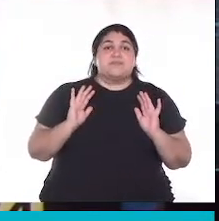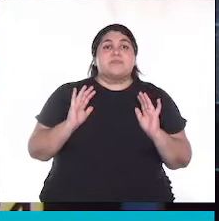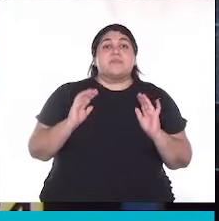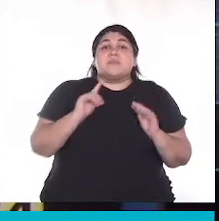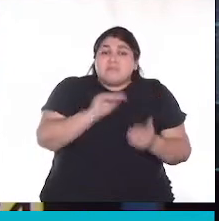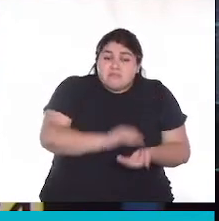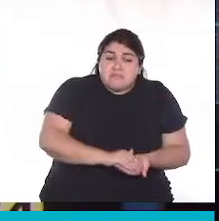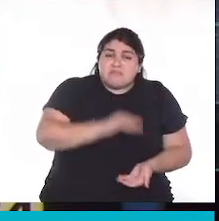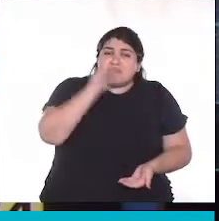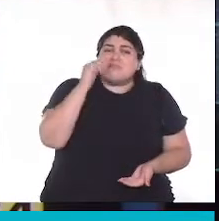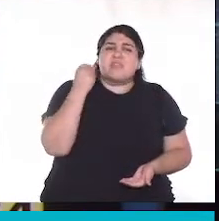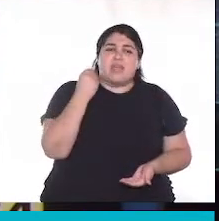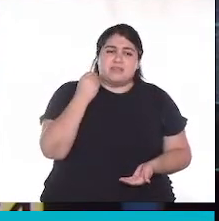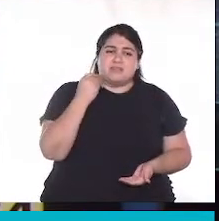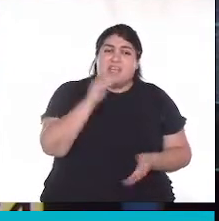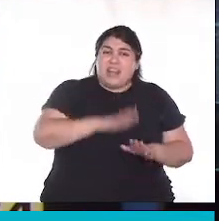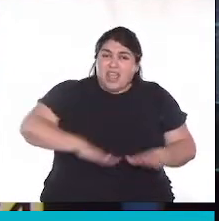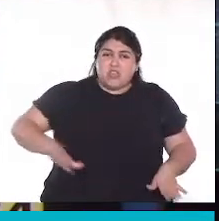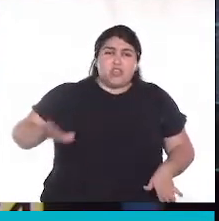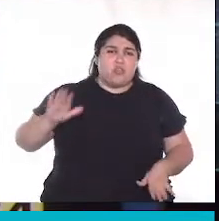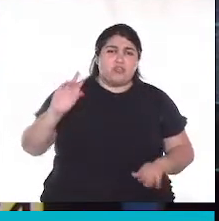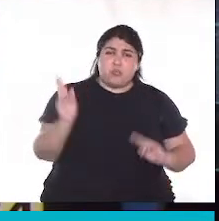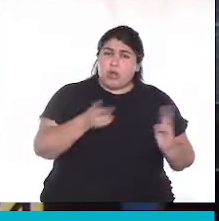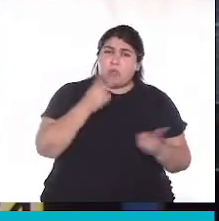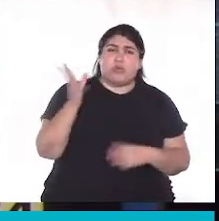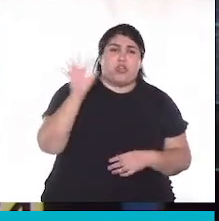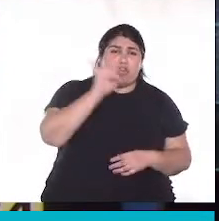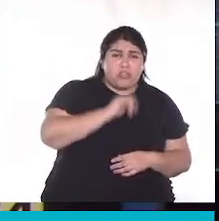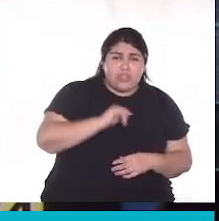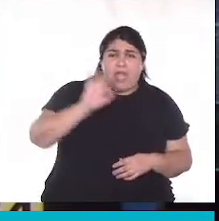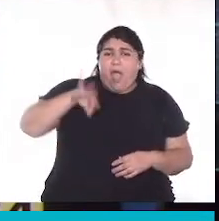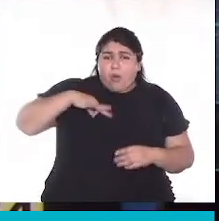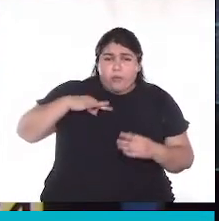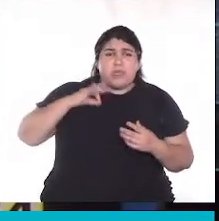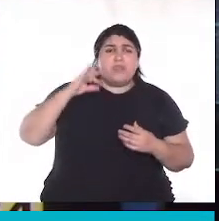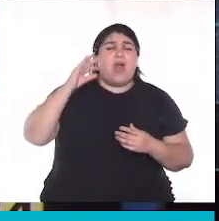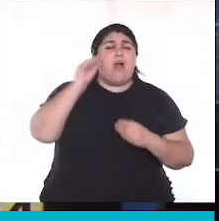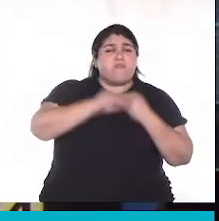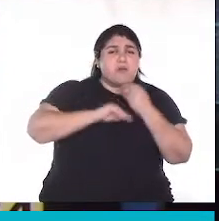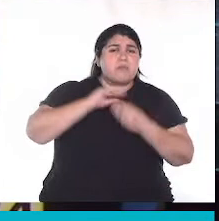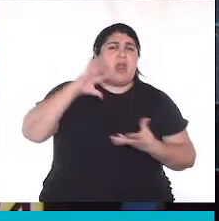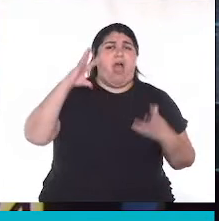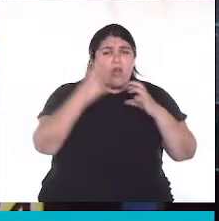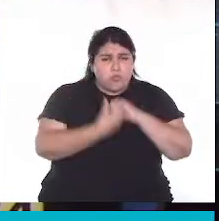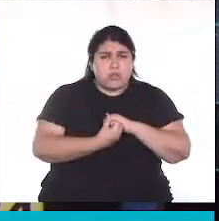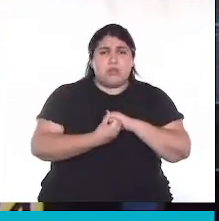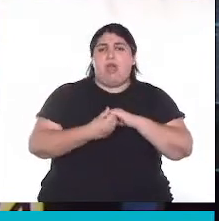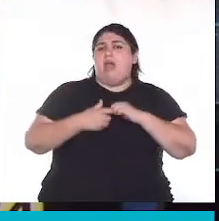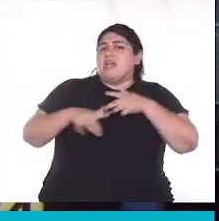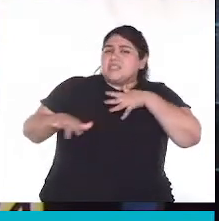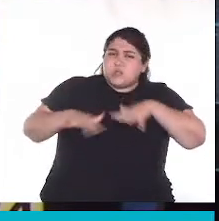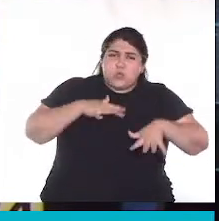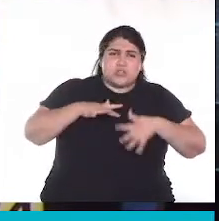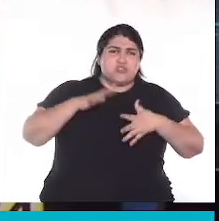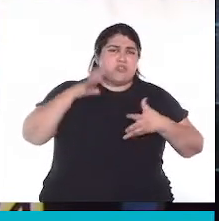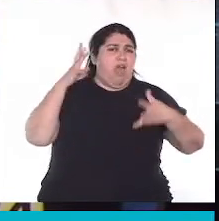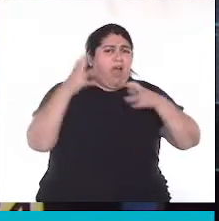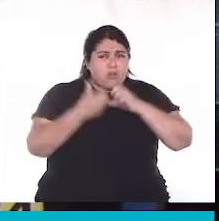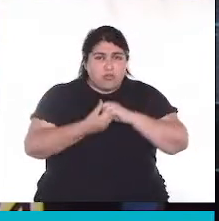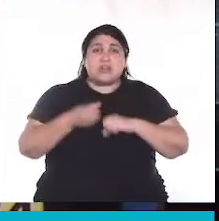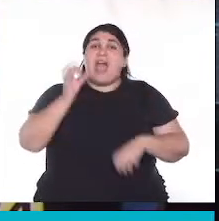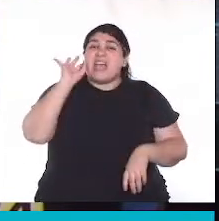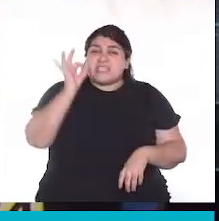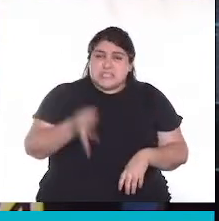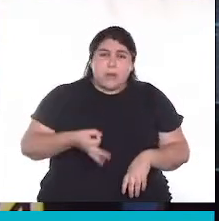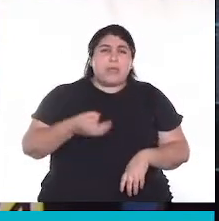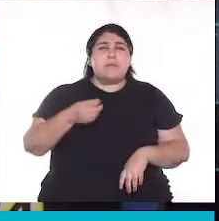chicos y chicas todos los días. Arruina familias, arruina situaciones. Y sabemos que los adictos que